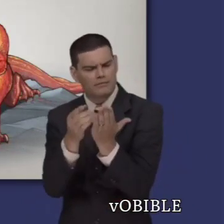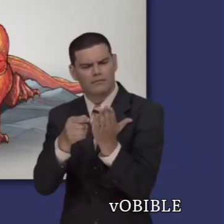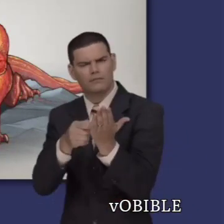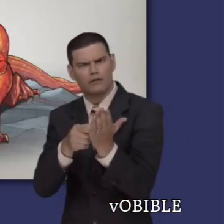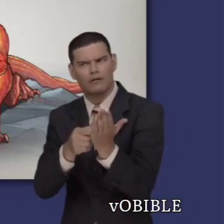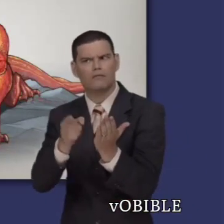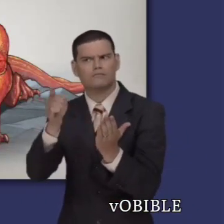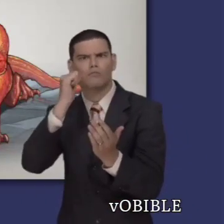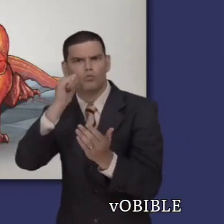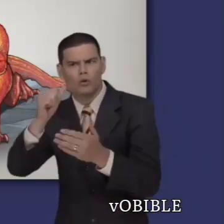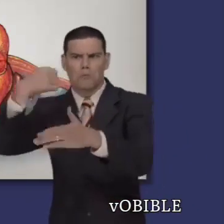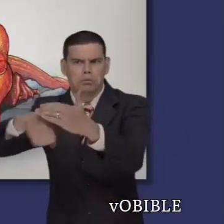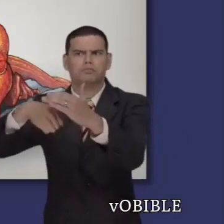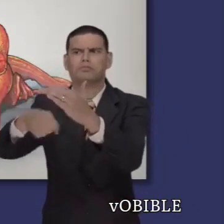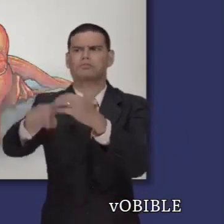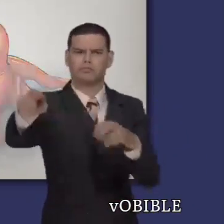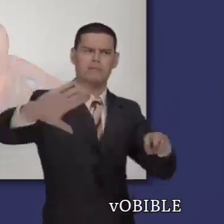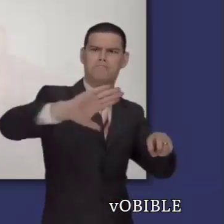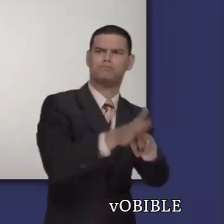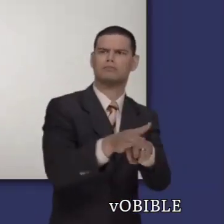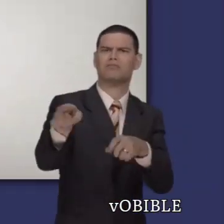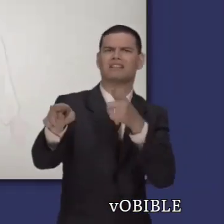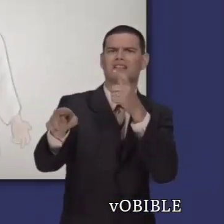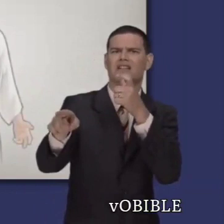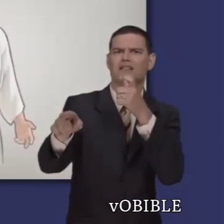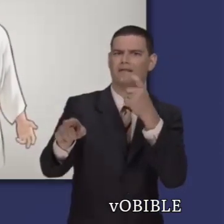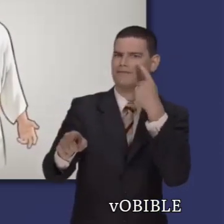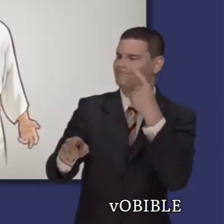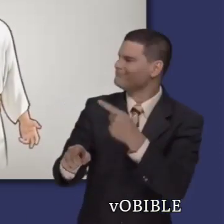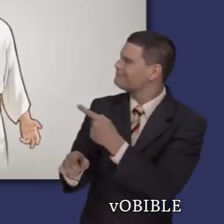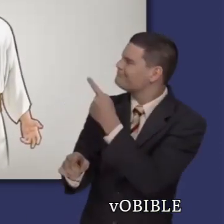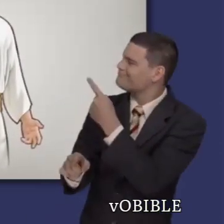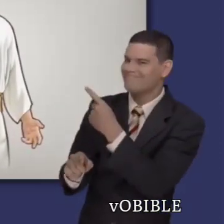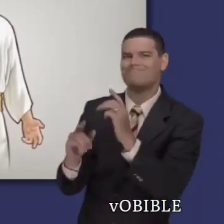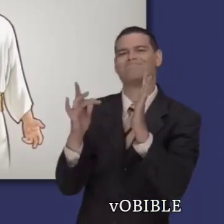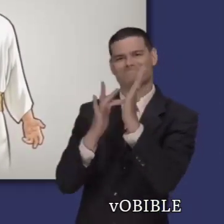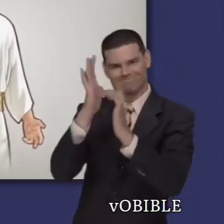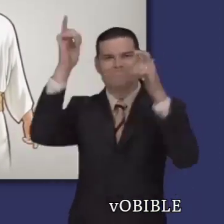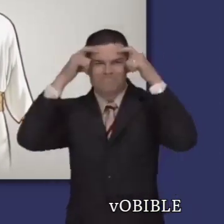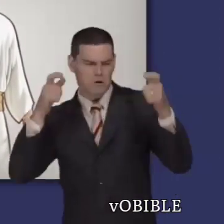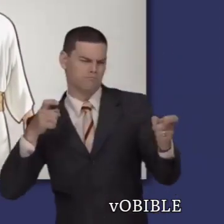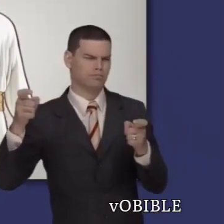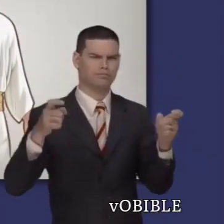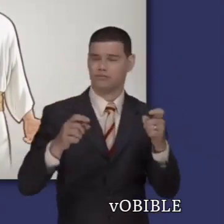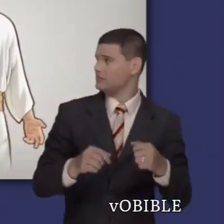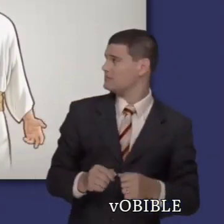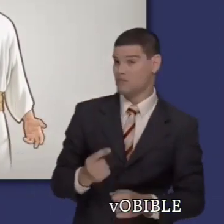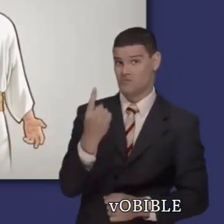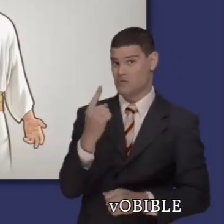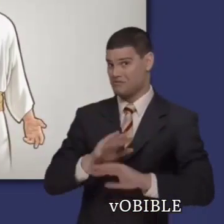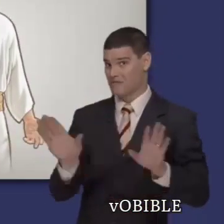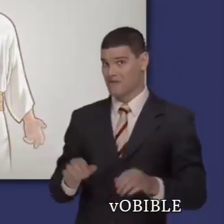Edén. La descendencia de la mujer simbólica es principalmente el rey mesiánico